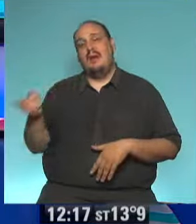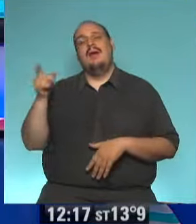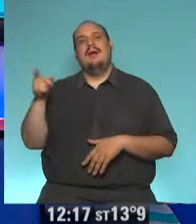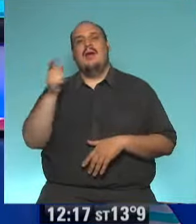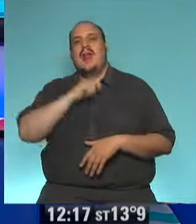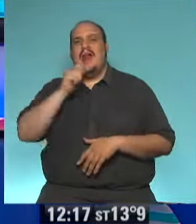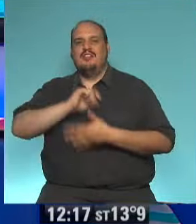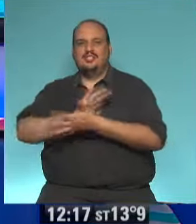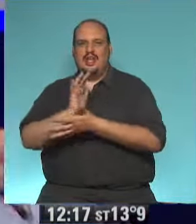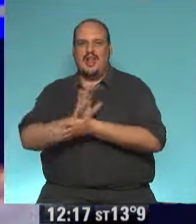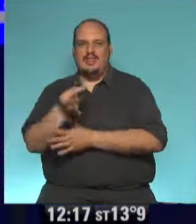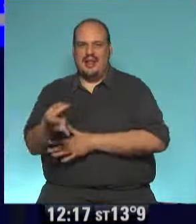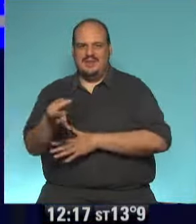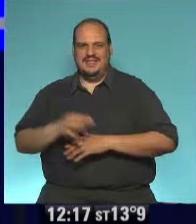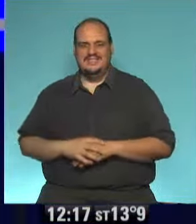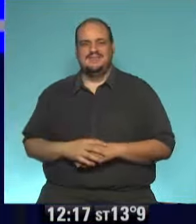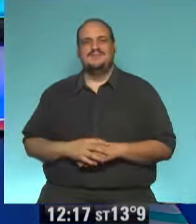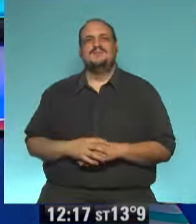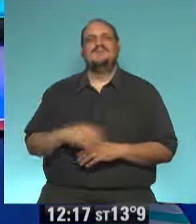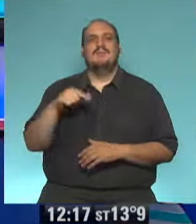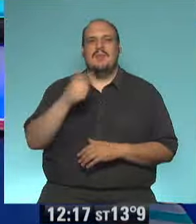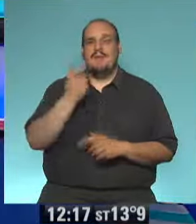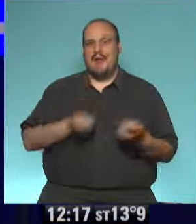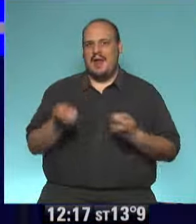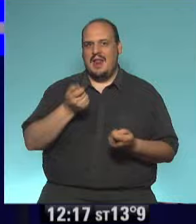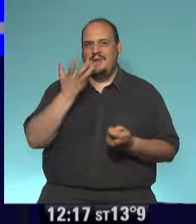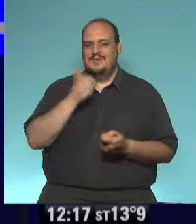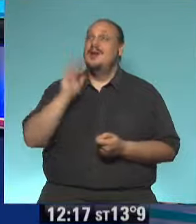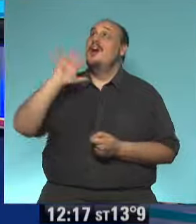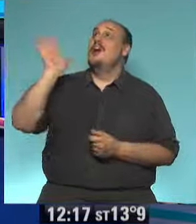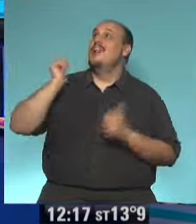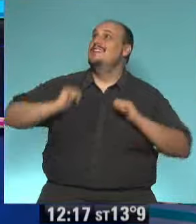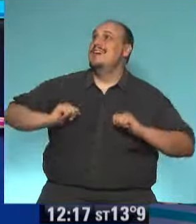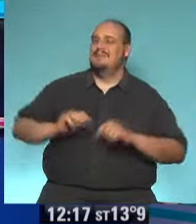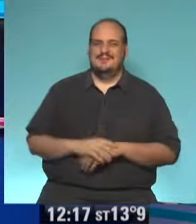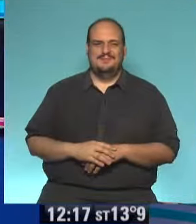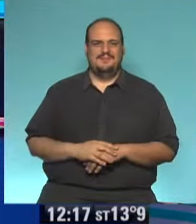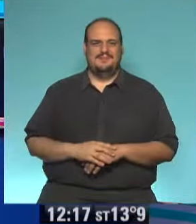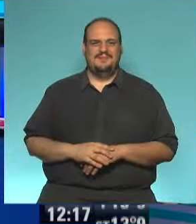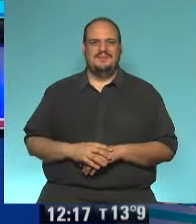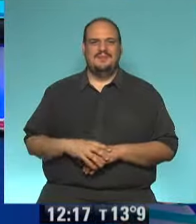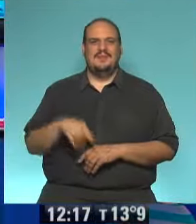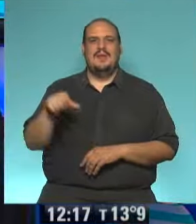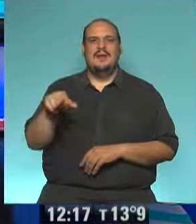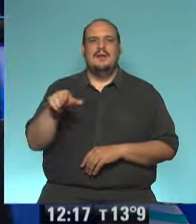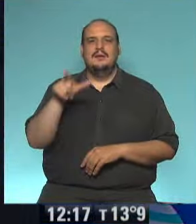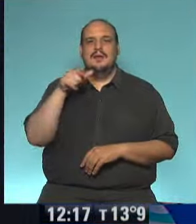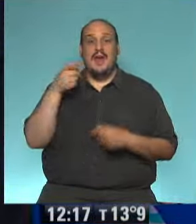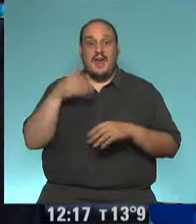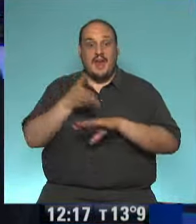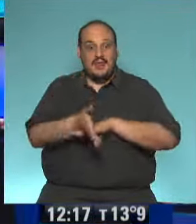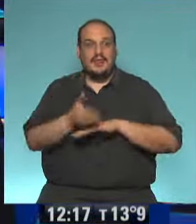almendras. ¿Qué crees que te diga? Me encanta bailar. ¡Hola! Me gustó que Lara entró así. Entró porque se quedó viendo el programa de primer grado. Sí, que